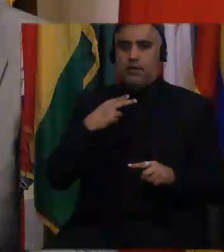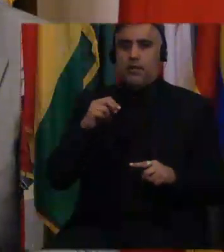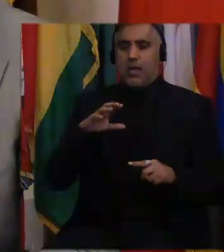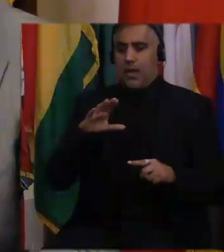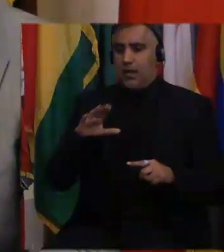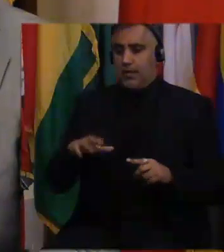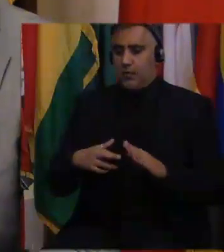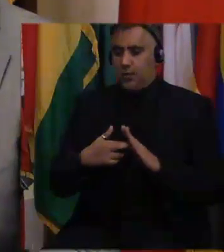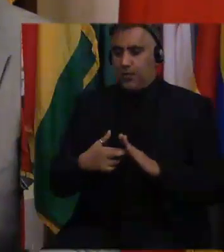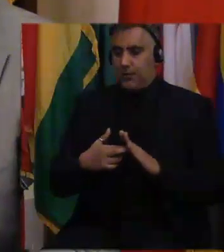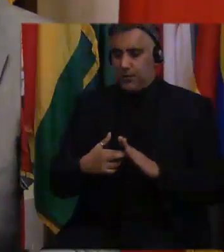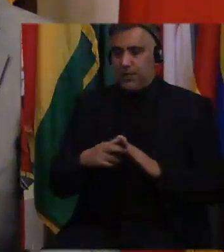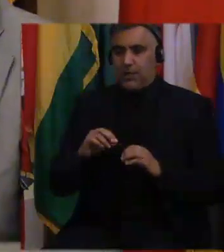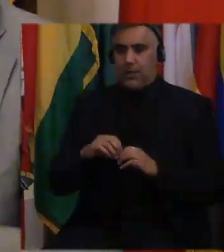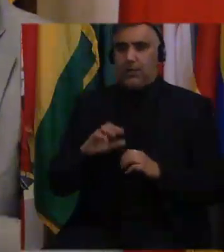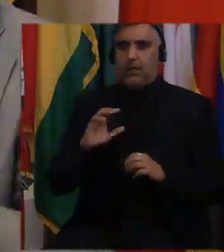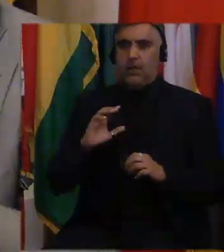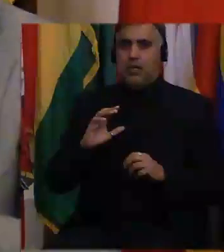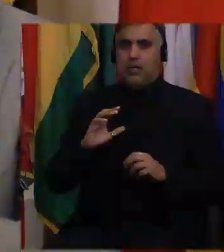nuestras actividades,